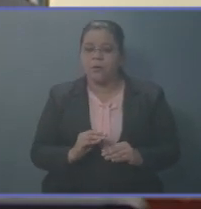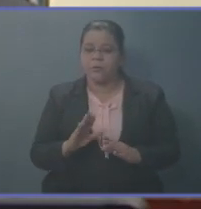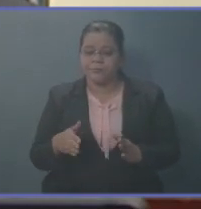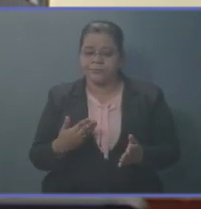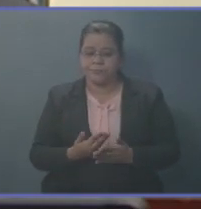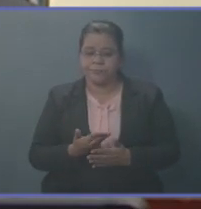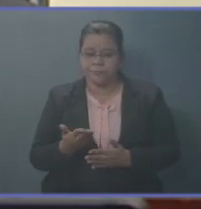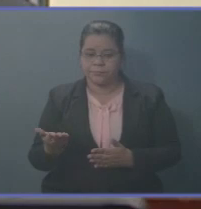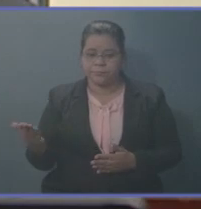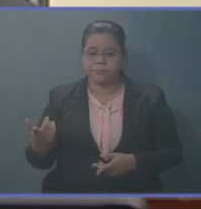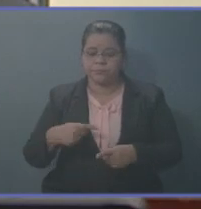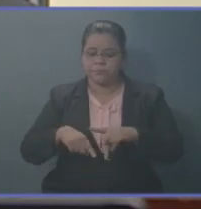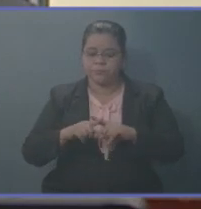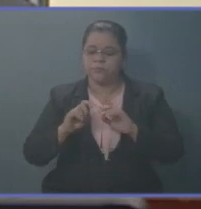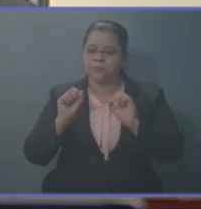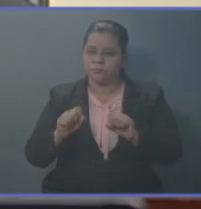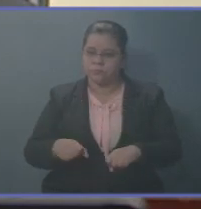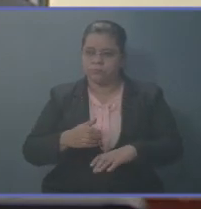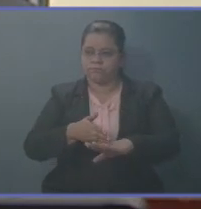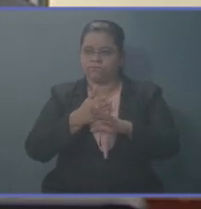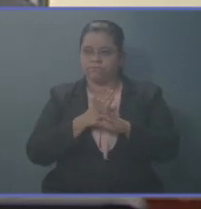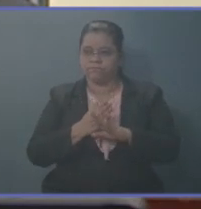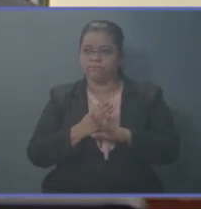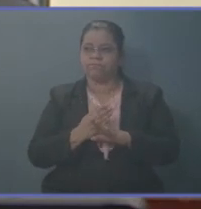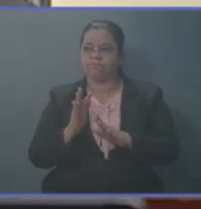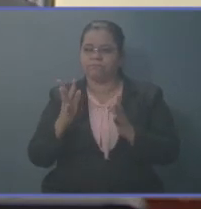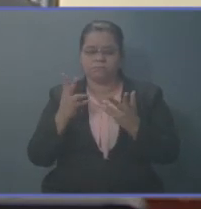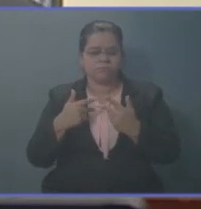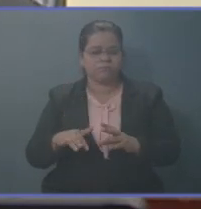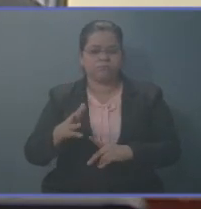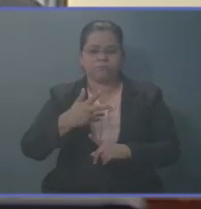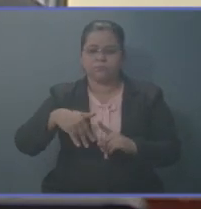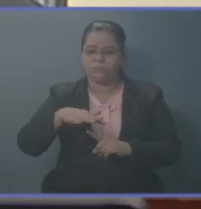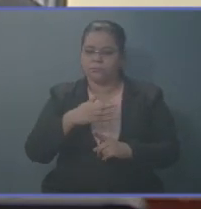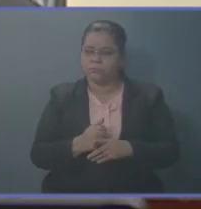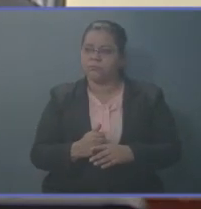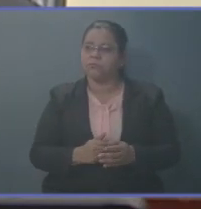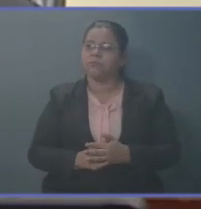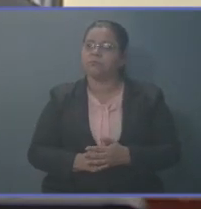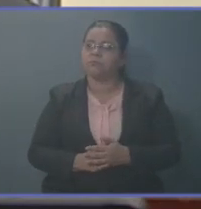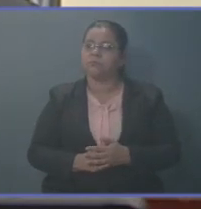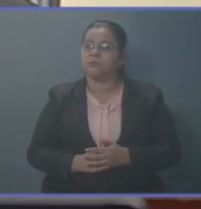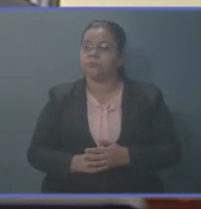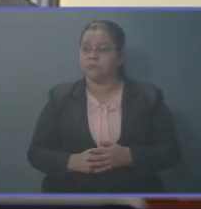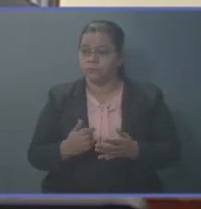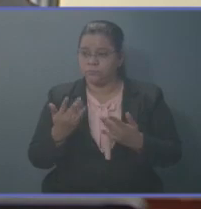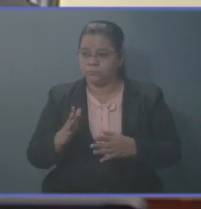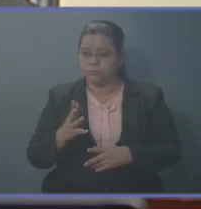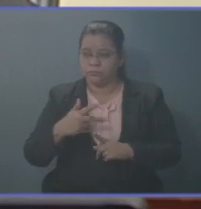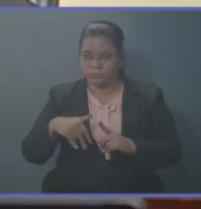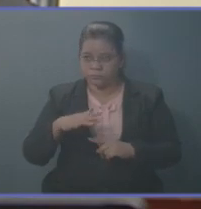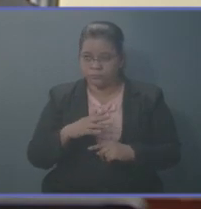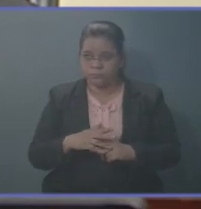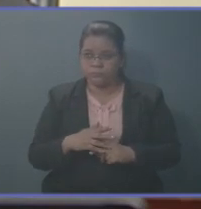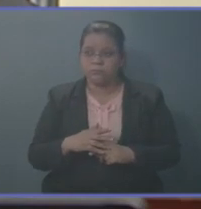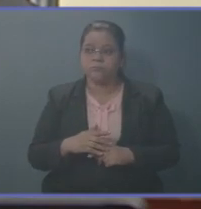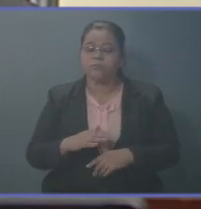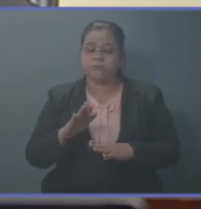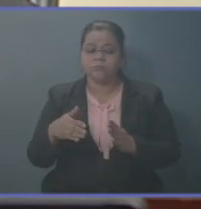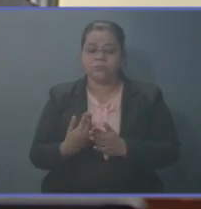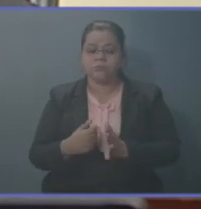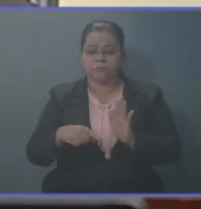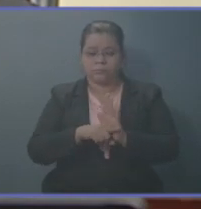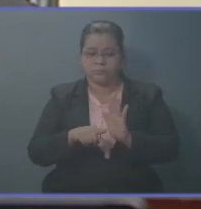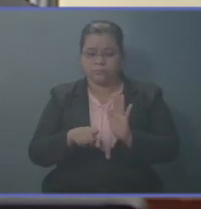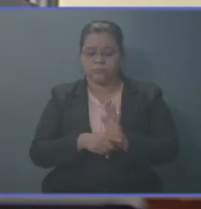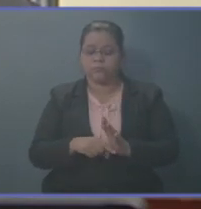punto de vista positivo tiendan a la prevención de cualesquiera situaciones que la lesionen o que restablezca dicha condición, y desde el punto de vista negativo que